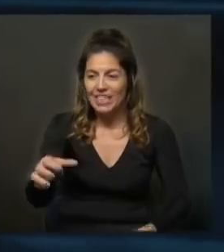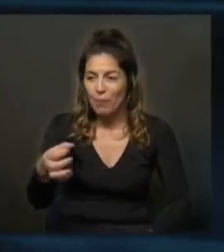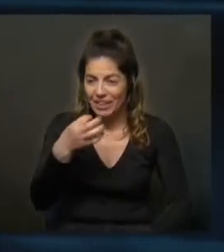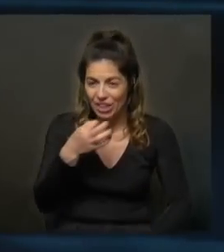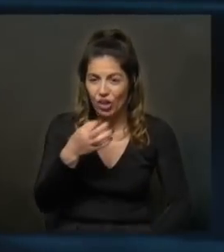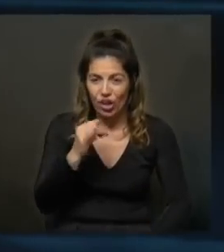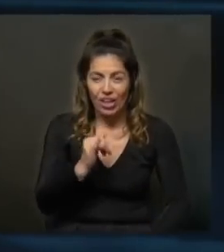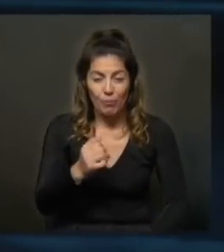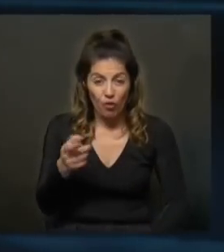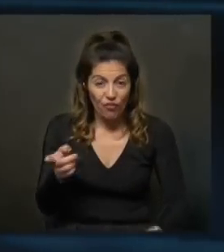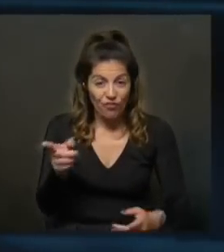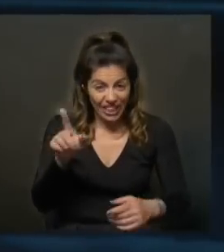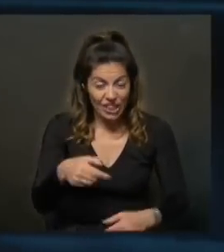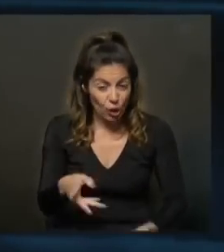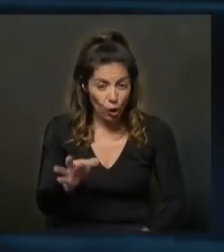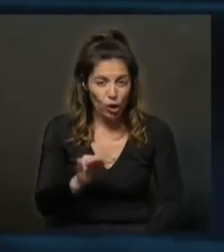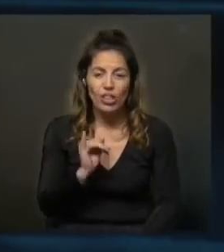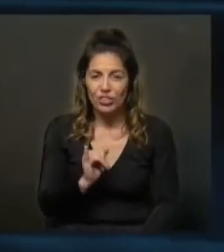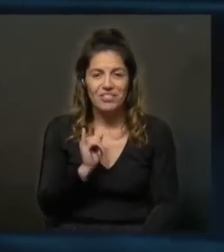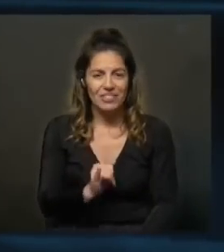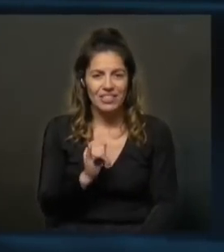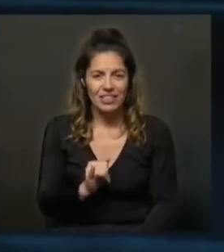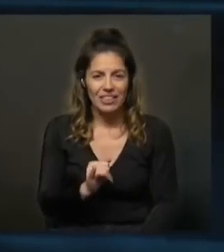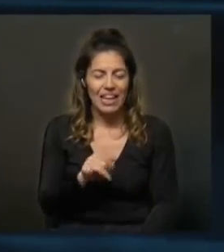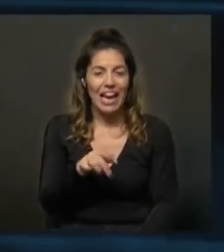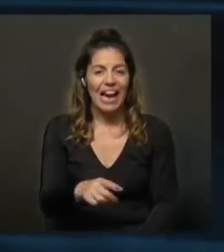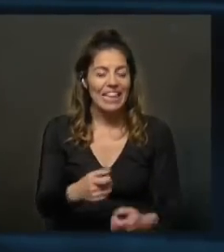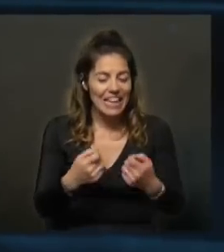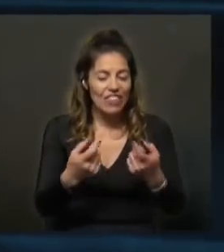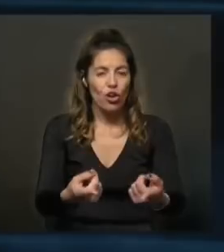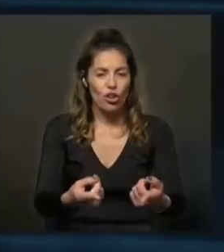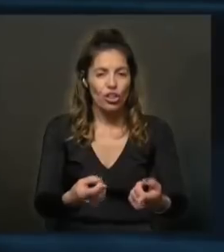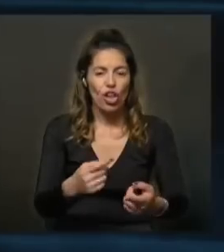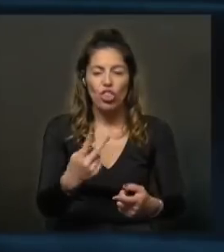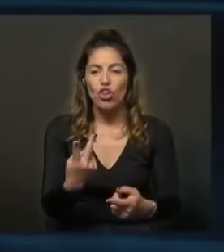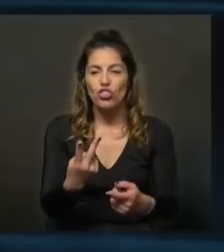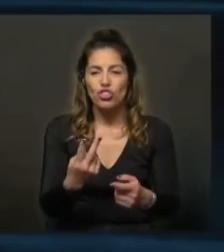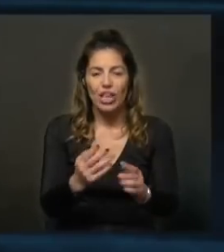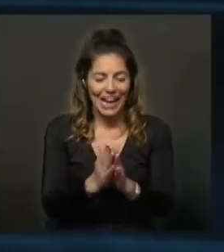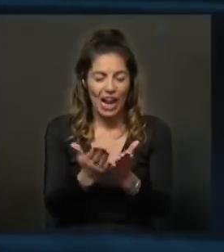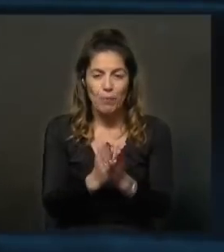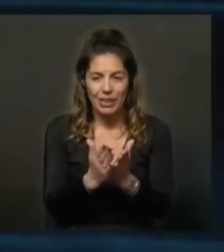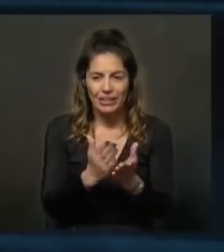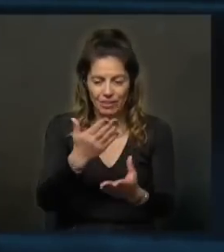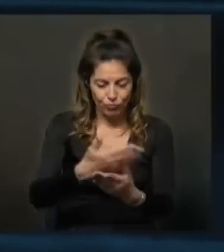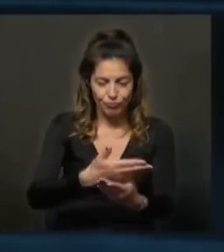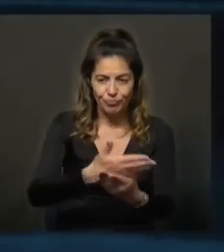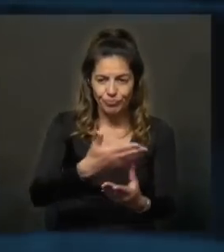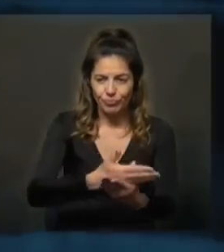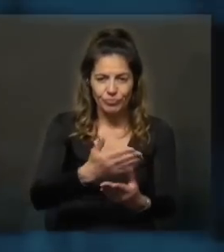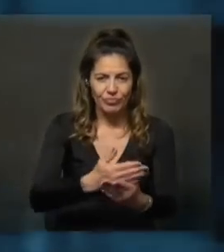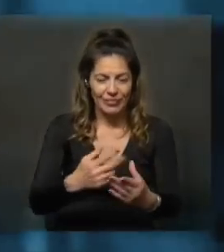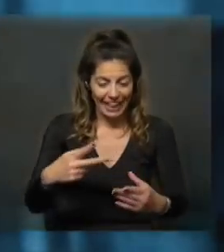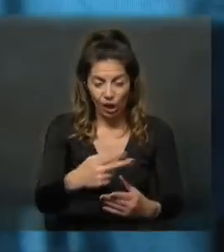el espectacular aquí estoy se llamaba Y le doy estas dos carpetas así pero de recortes y cosas